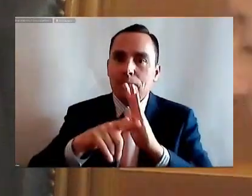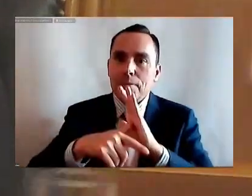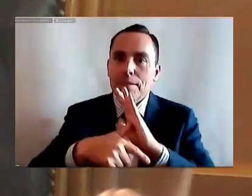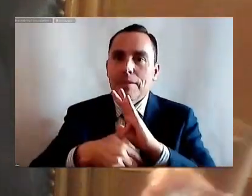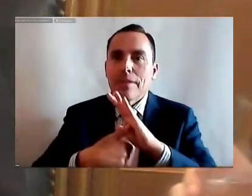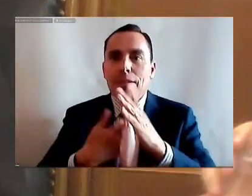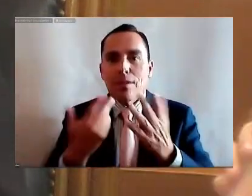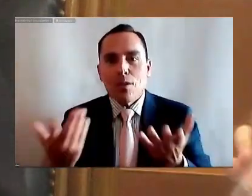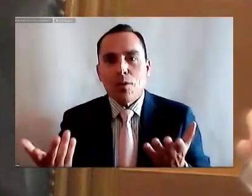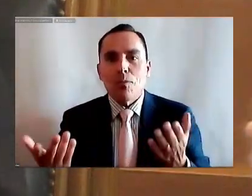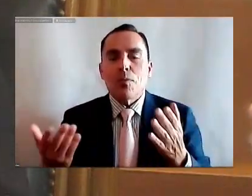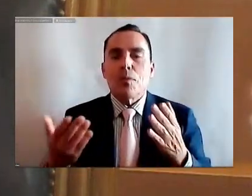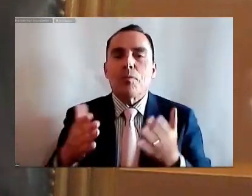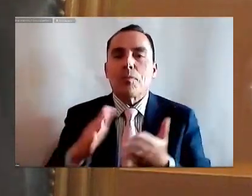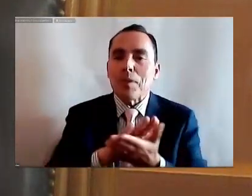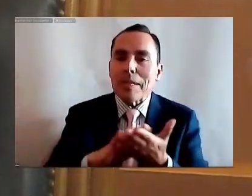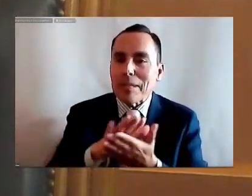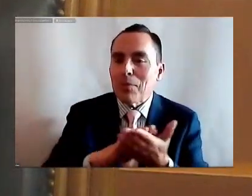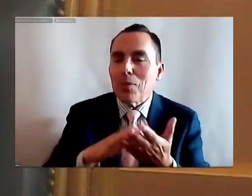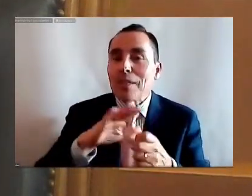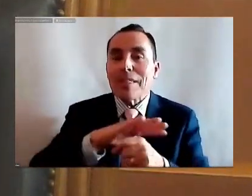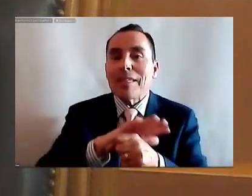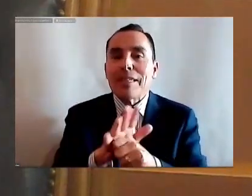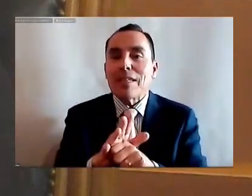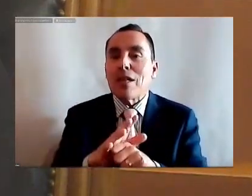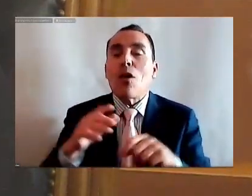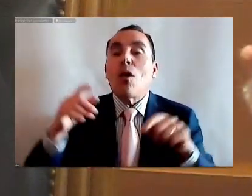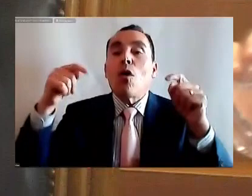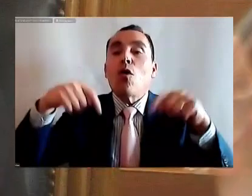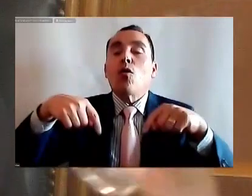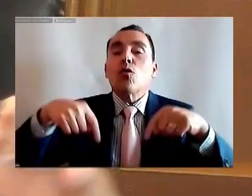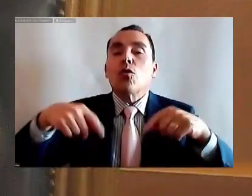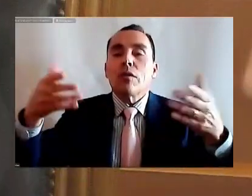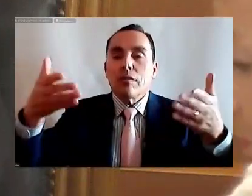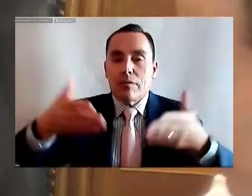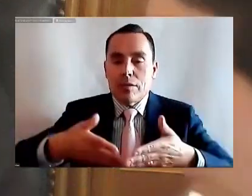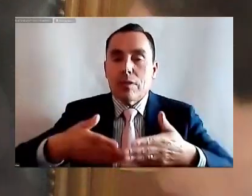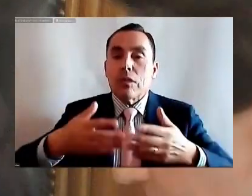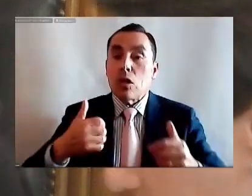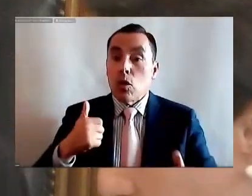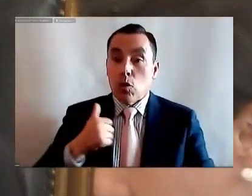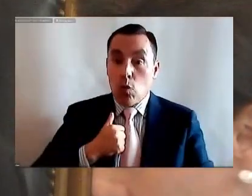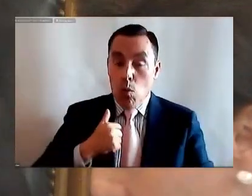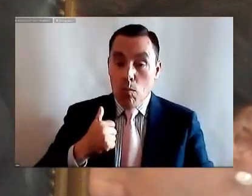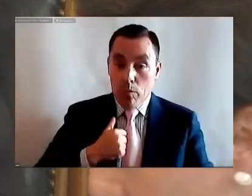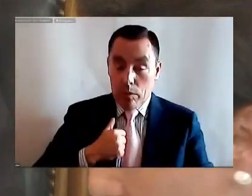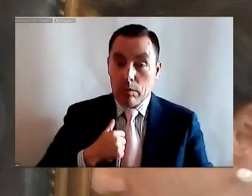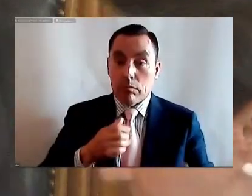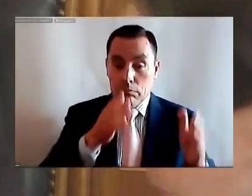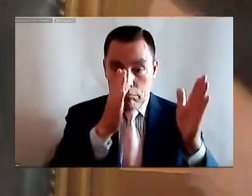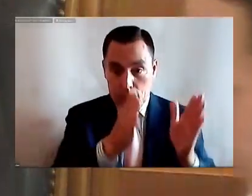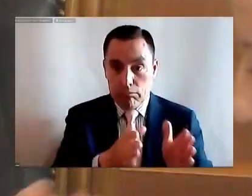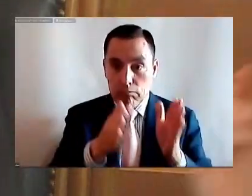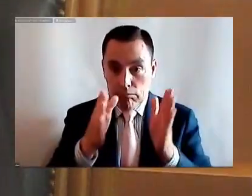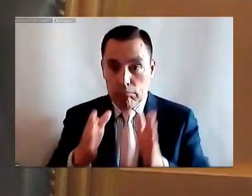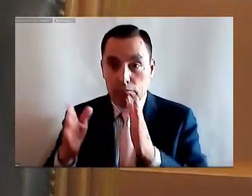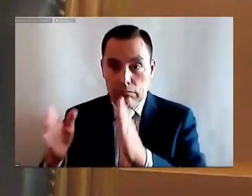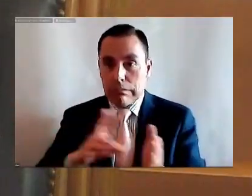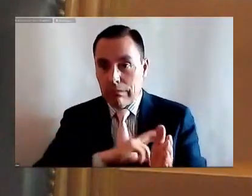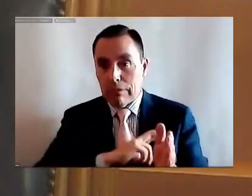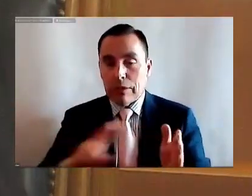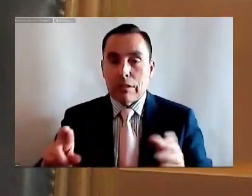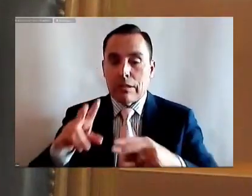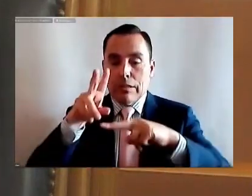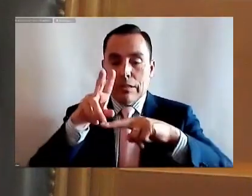de moda, que no tiene mucho sentido que a uno lo hagan cumplir religiosamente la jornada sentado en la silla y que por